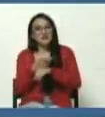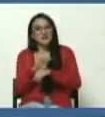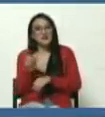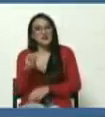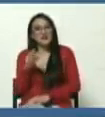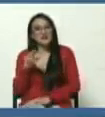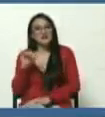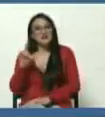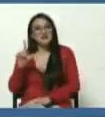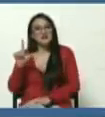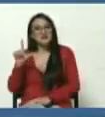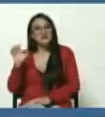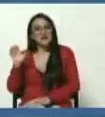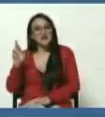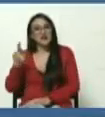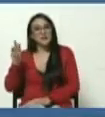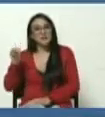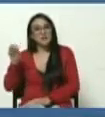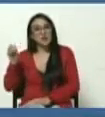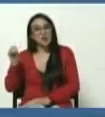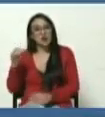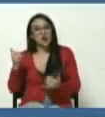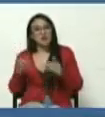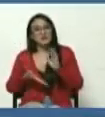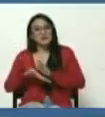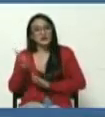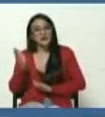Guillermo Rodríguez Laprea, sale ahora,